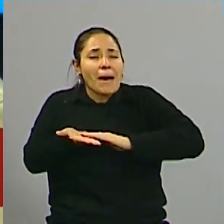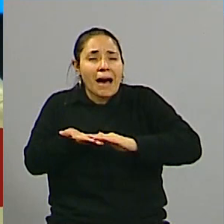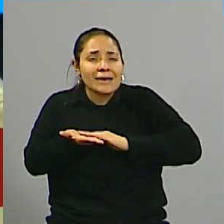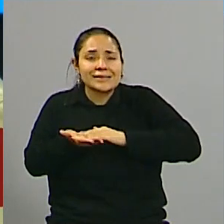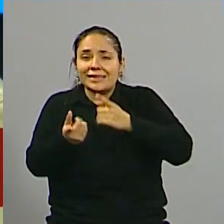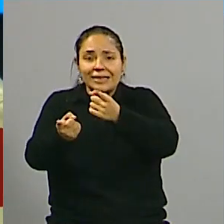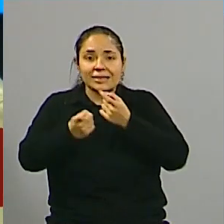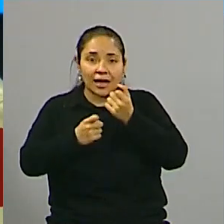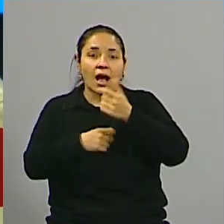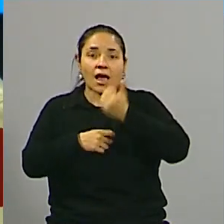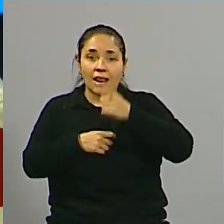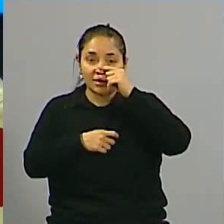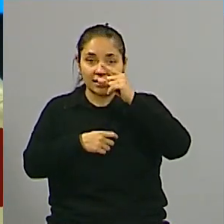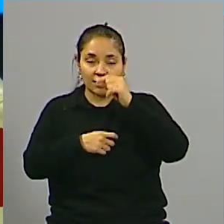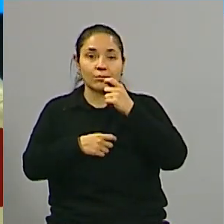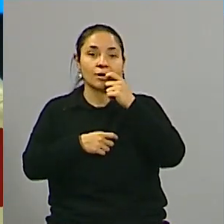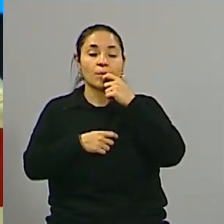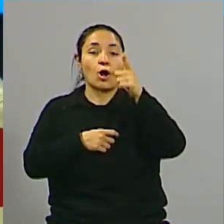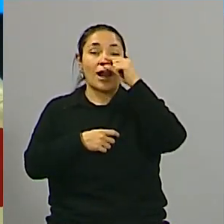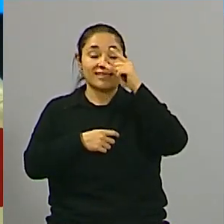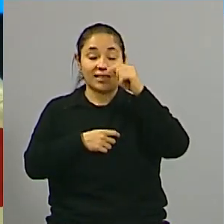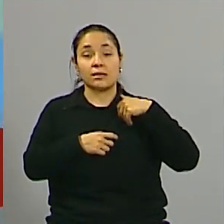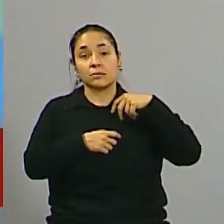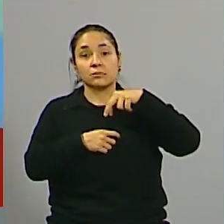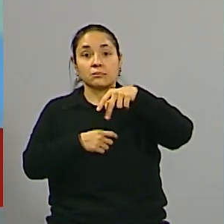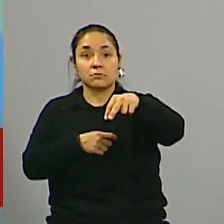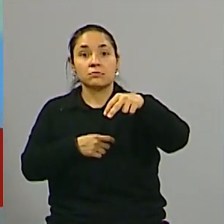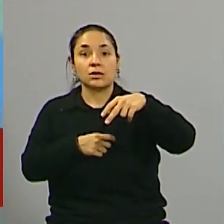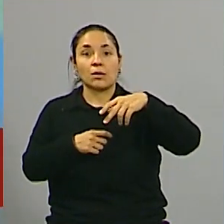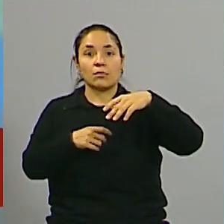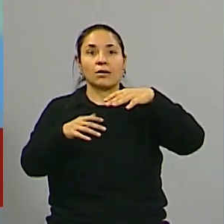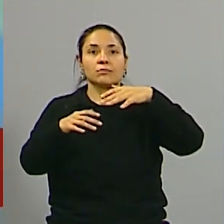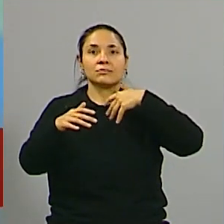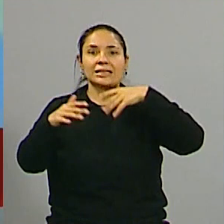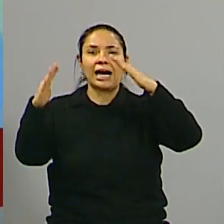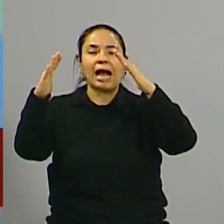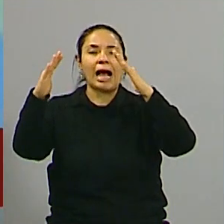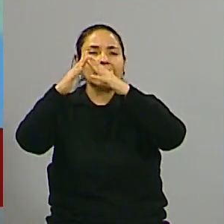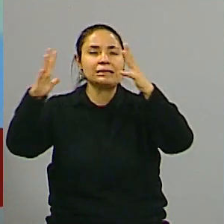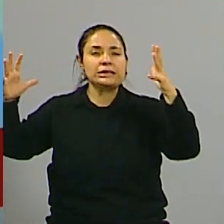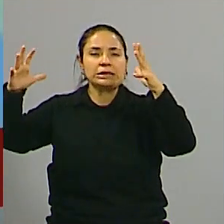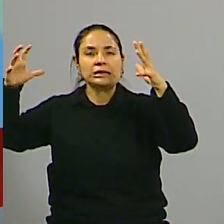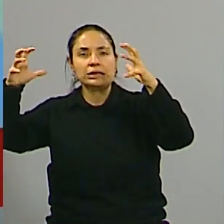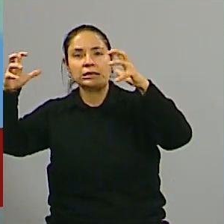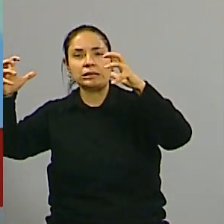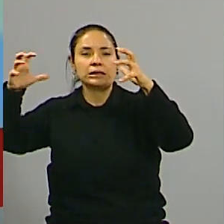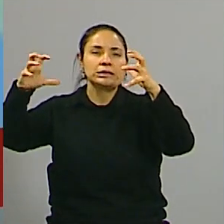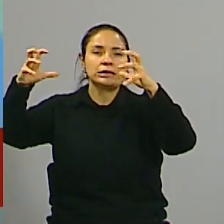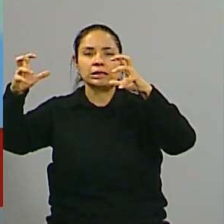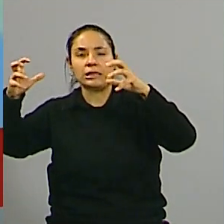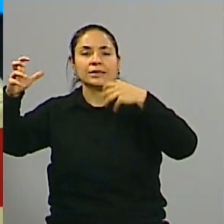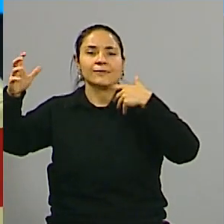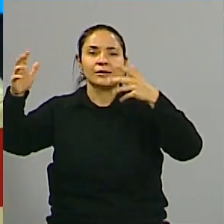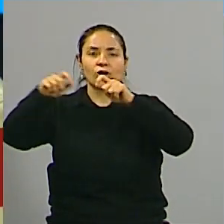Recorrer los barrios de Las Heras es encontrar nylon que se pone sobre los techos y se vuelve a romper. Nosotros pensamos en un plan, primero, de solución de